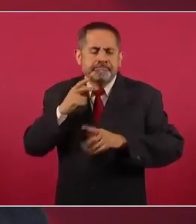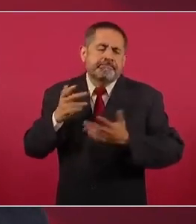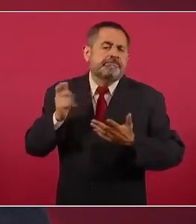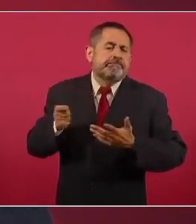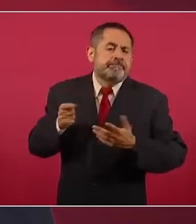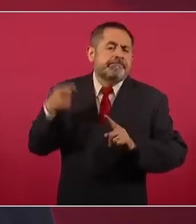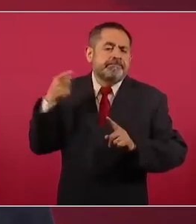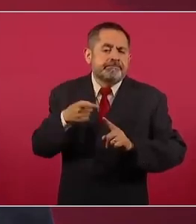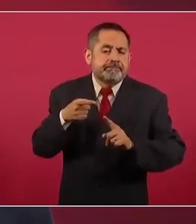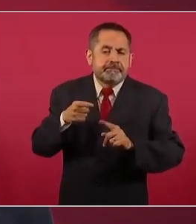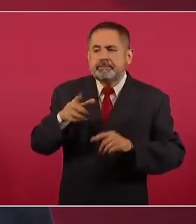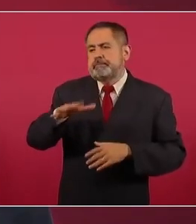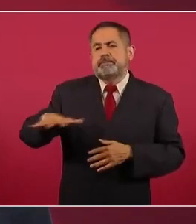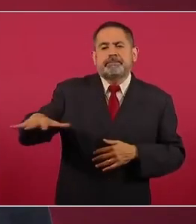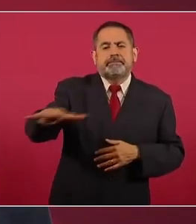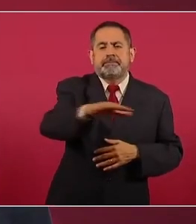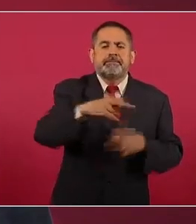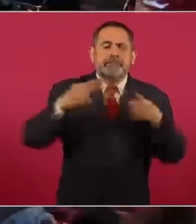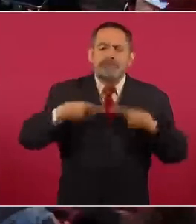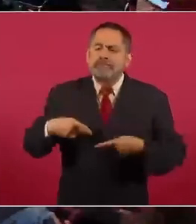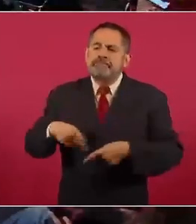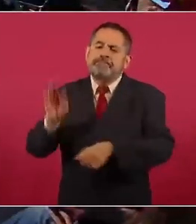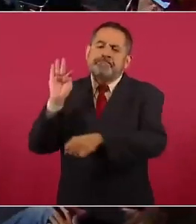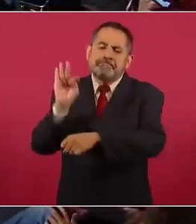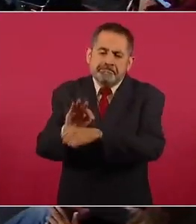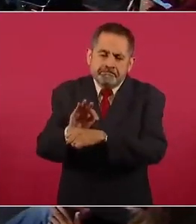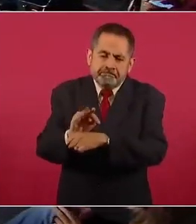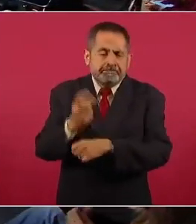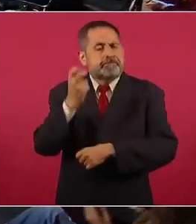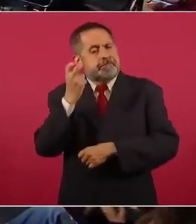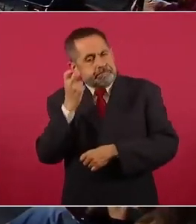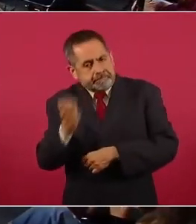Garantizar el bienestar del pueblo.